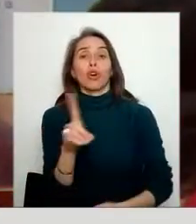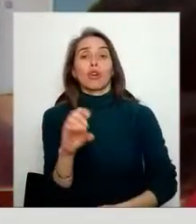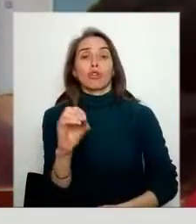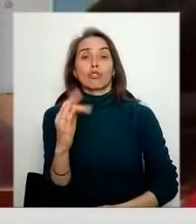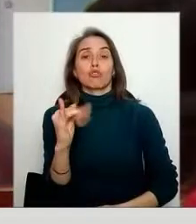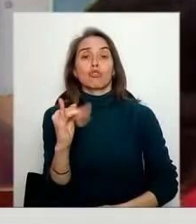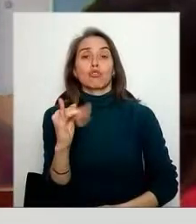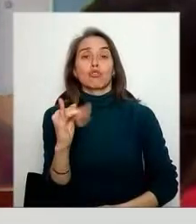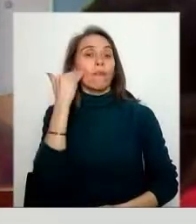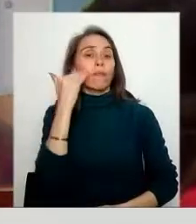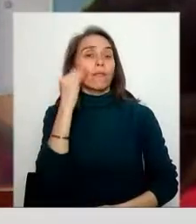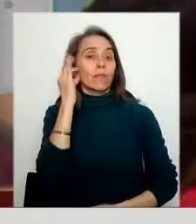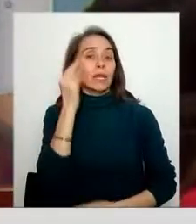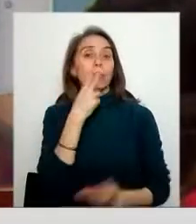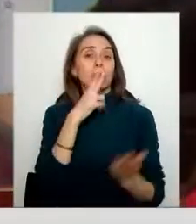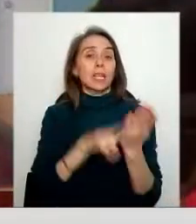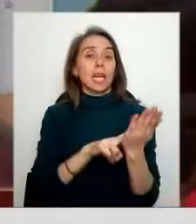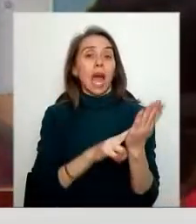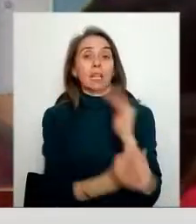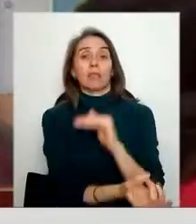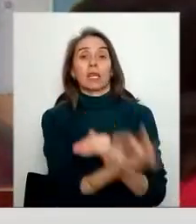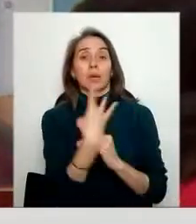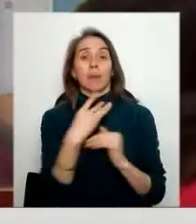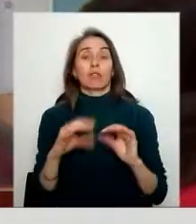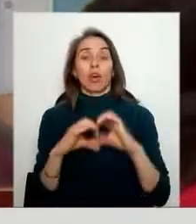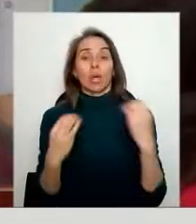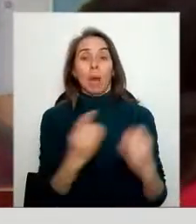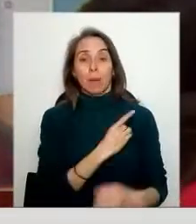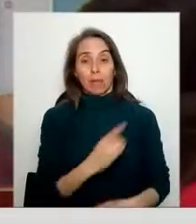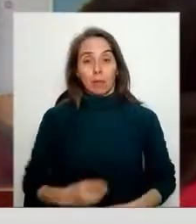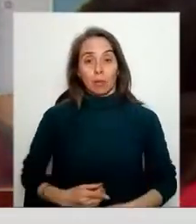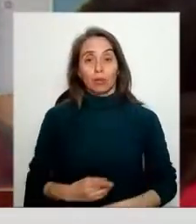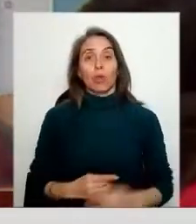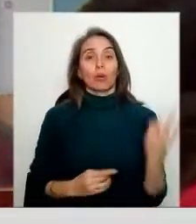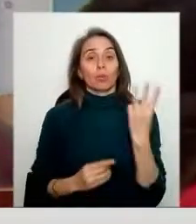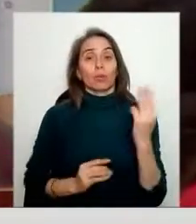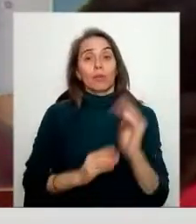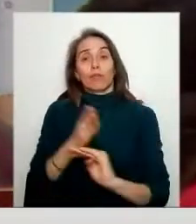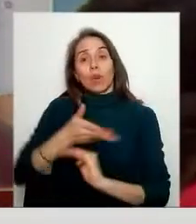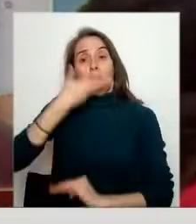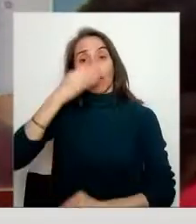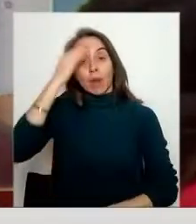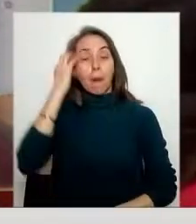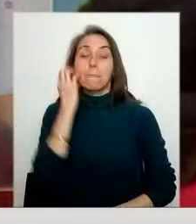parte de una carta que nos enviaron a la cámara de diputados cuando se expusieron en mayo del 2018